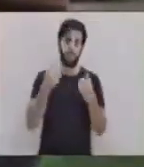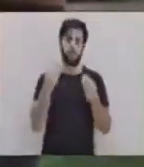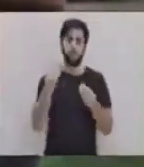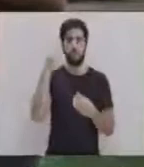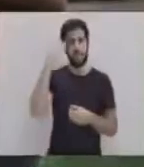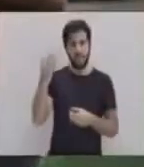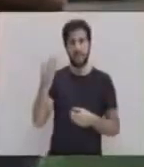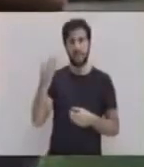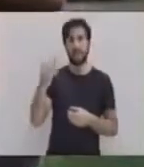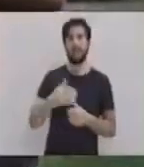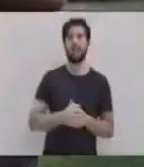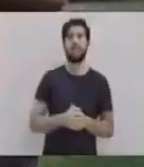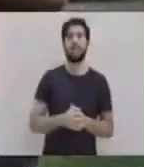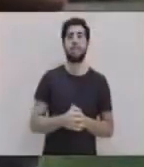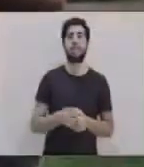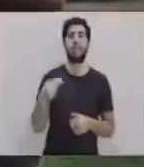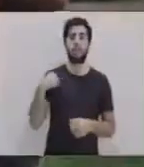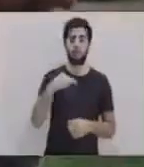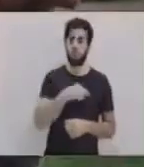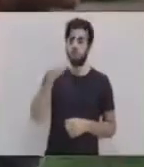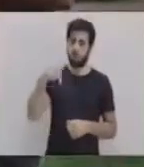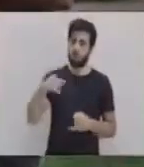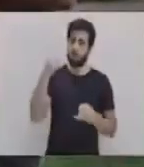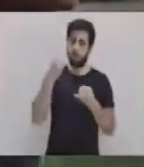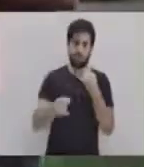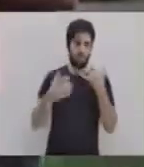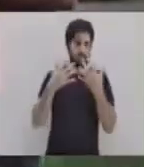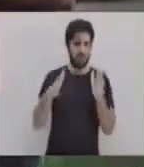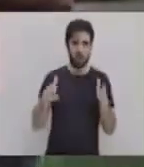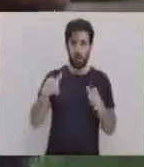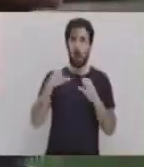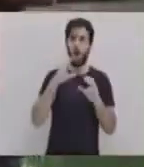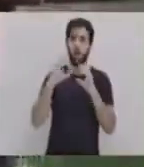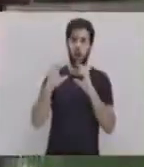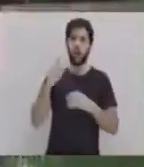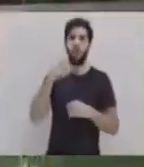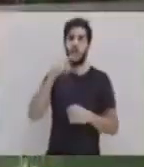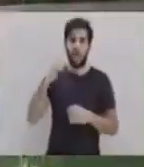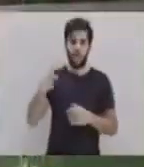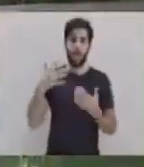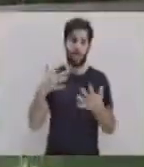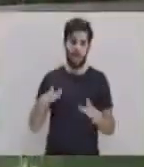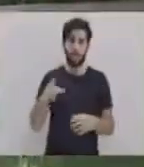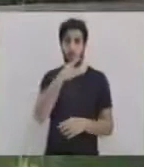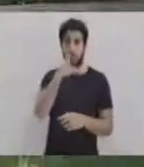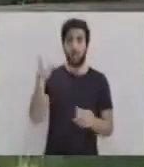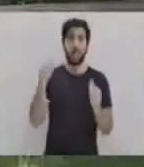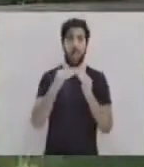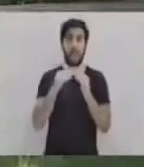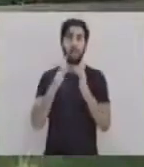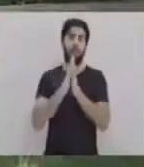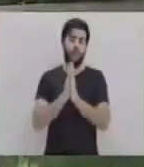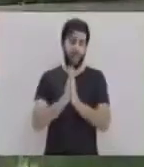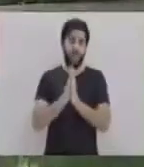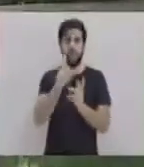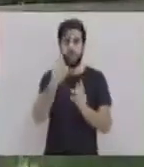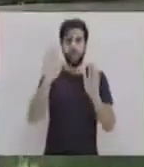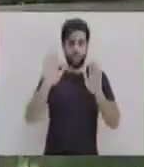Pues muchísimas gracias, Elizabeth. Es así como llegamos al final del segmento de comunicación y lenguaje. Y ustedes en casa,